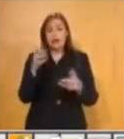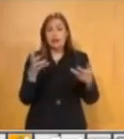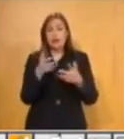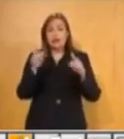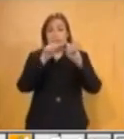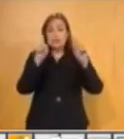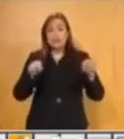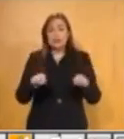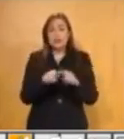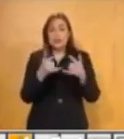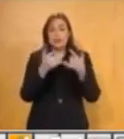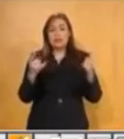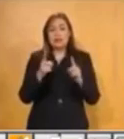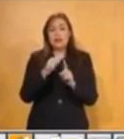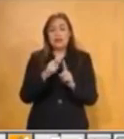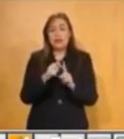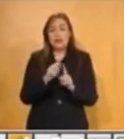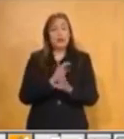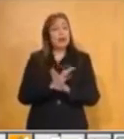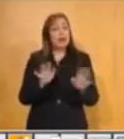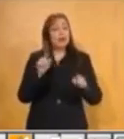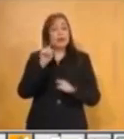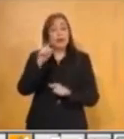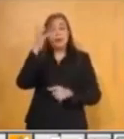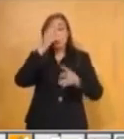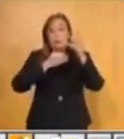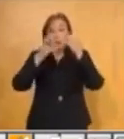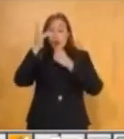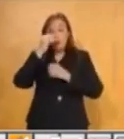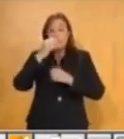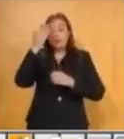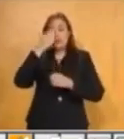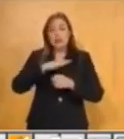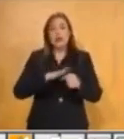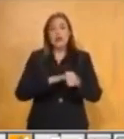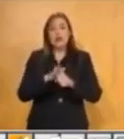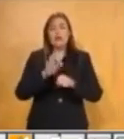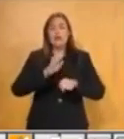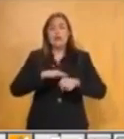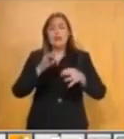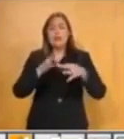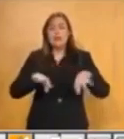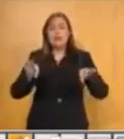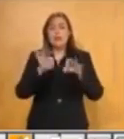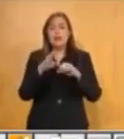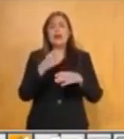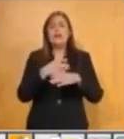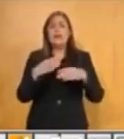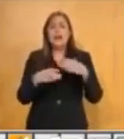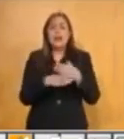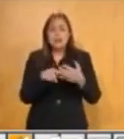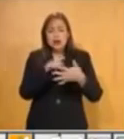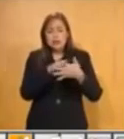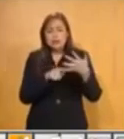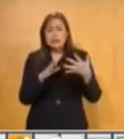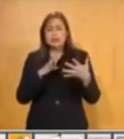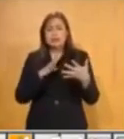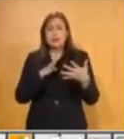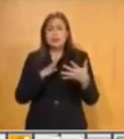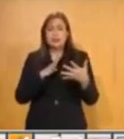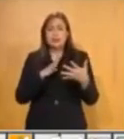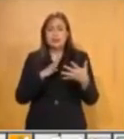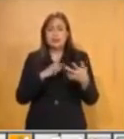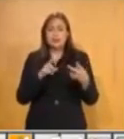realices. Solamente es para que aprendas a tener los elementos principales organizados en una tabla. It says, name